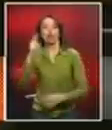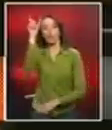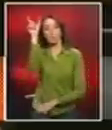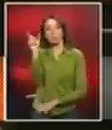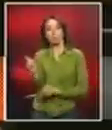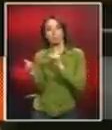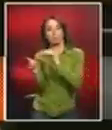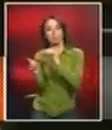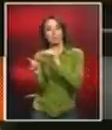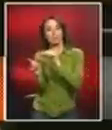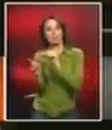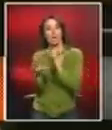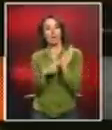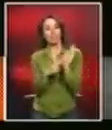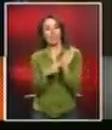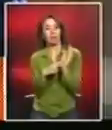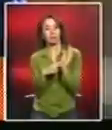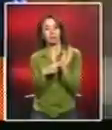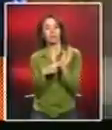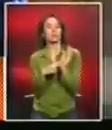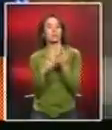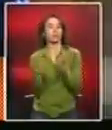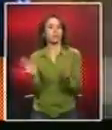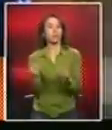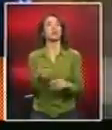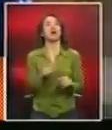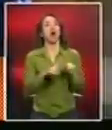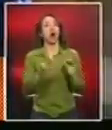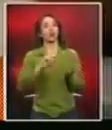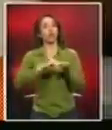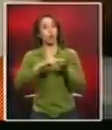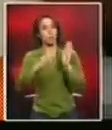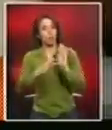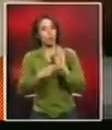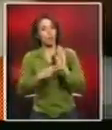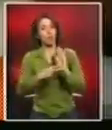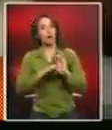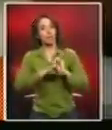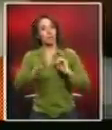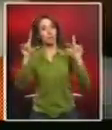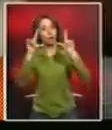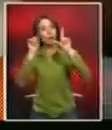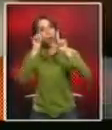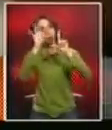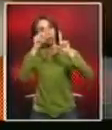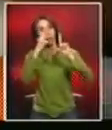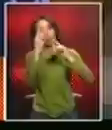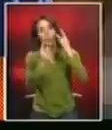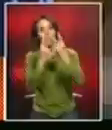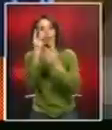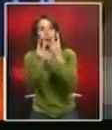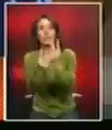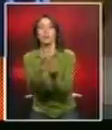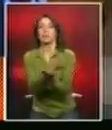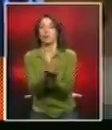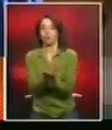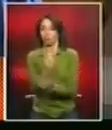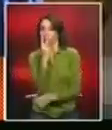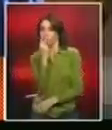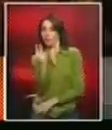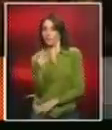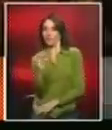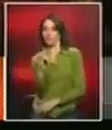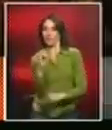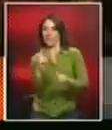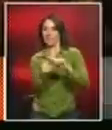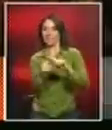este personaje que es realmente un vividor. Otros problemas se develarán con el transcurso de la serie, donde, por ejemplo, veremos cómo